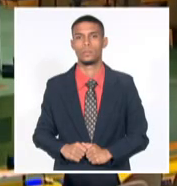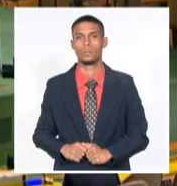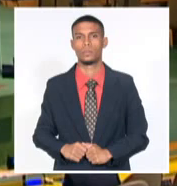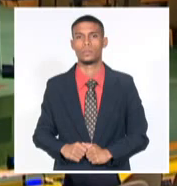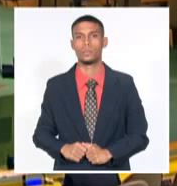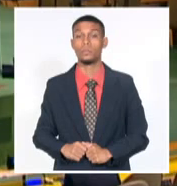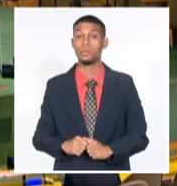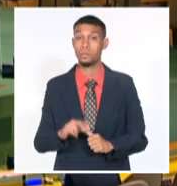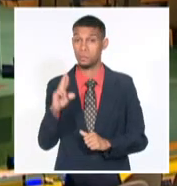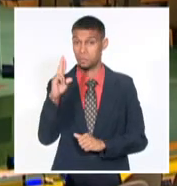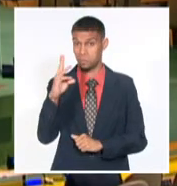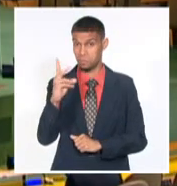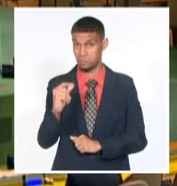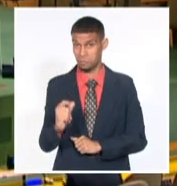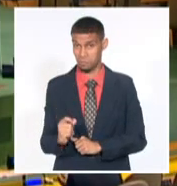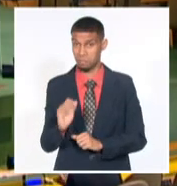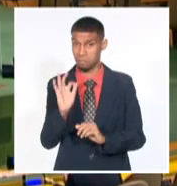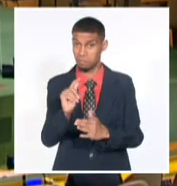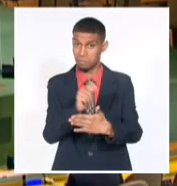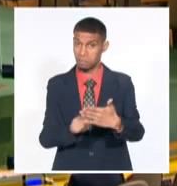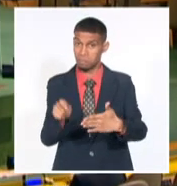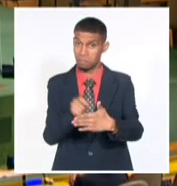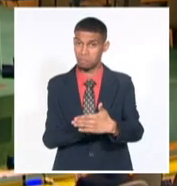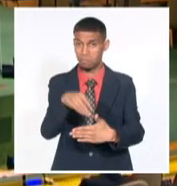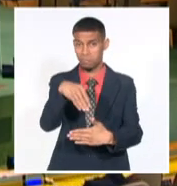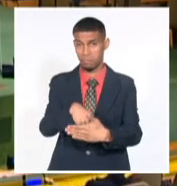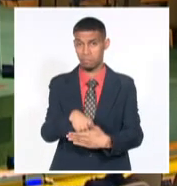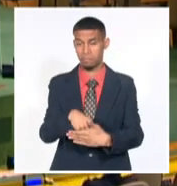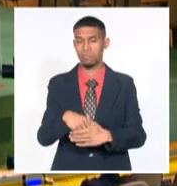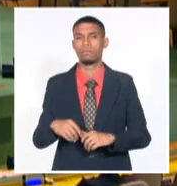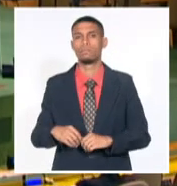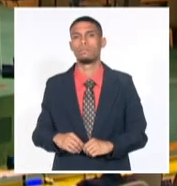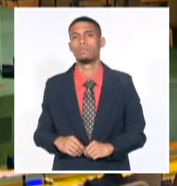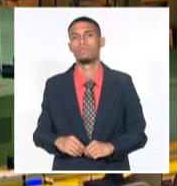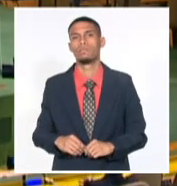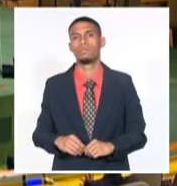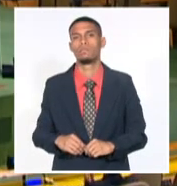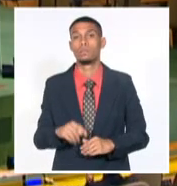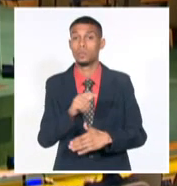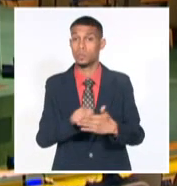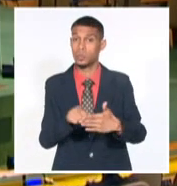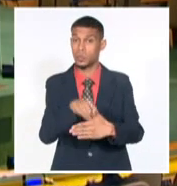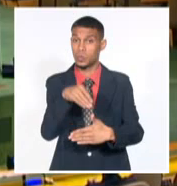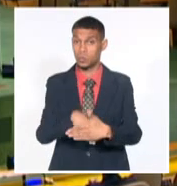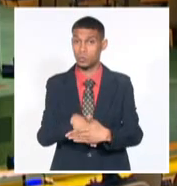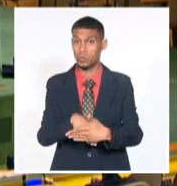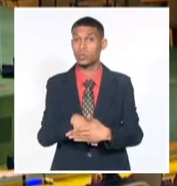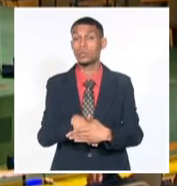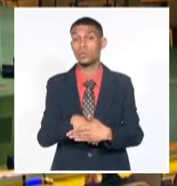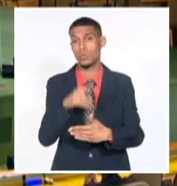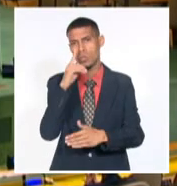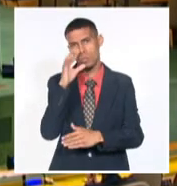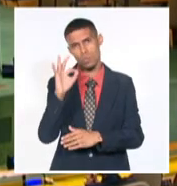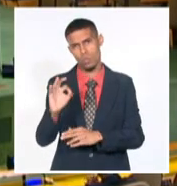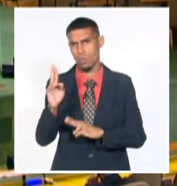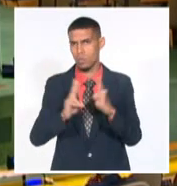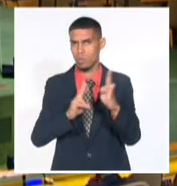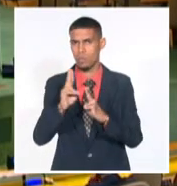Los resultados de la votación son los siguientes. Votos a favor,